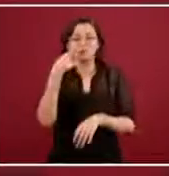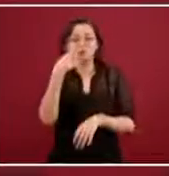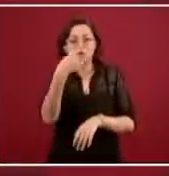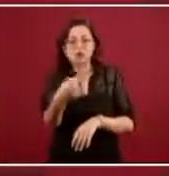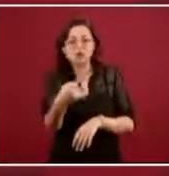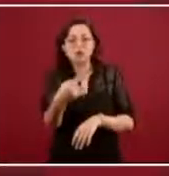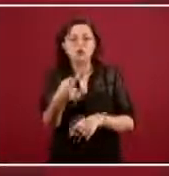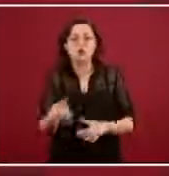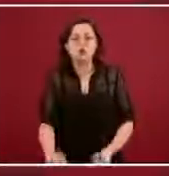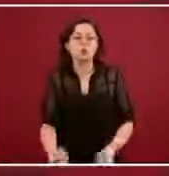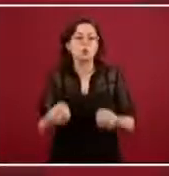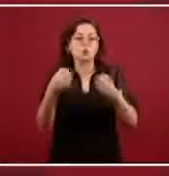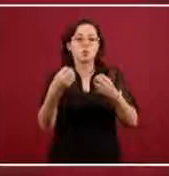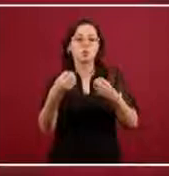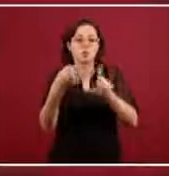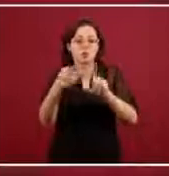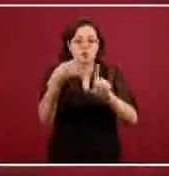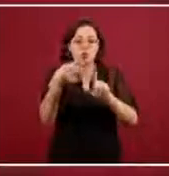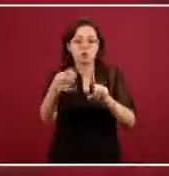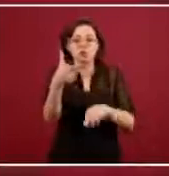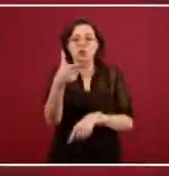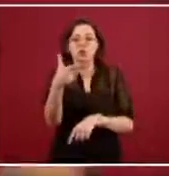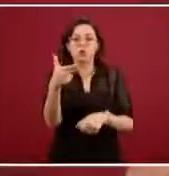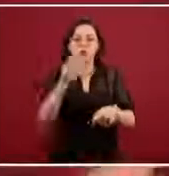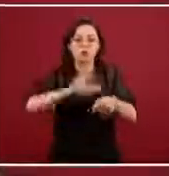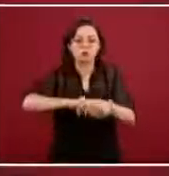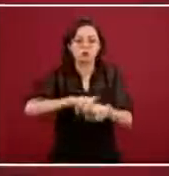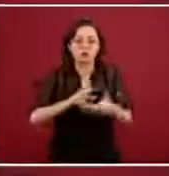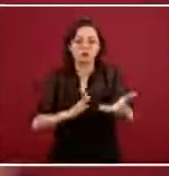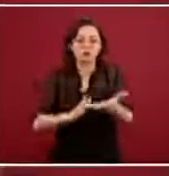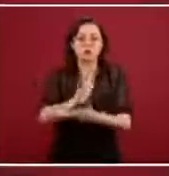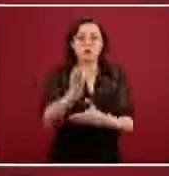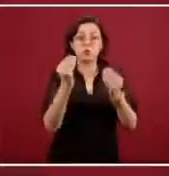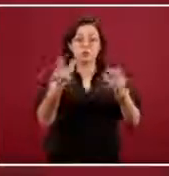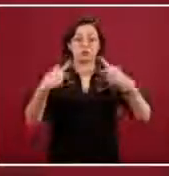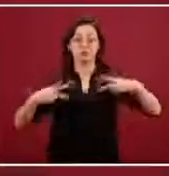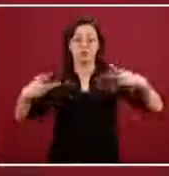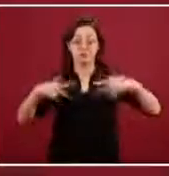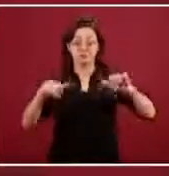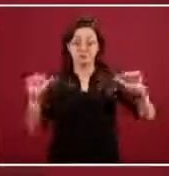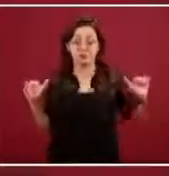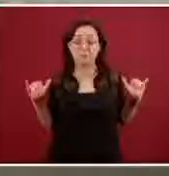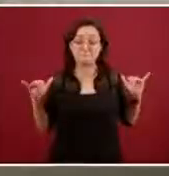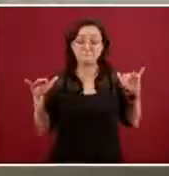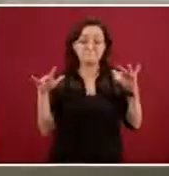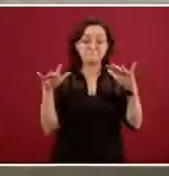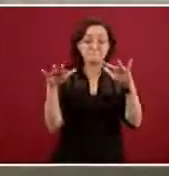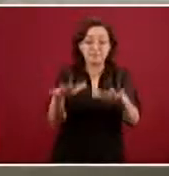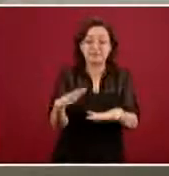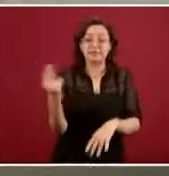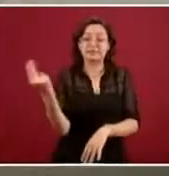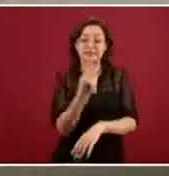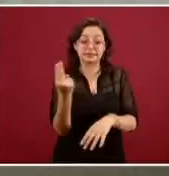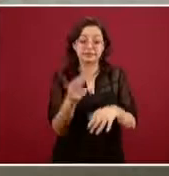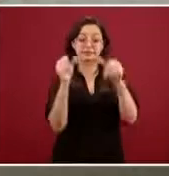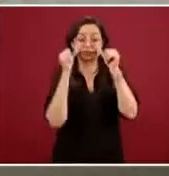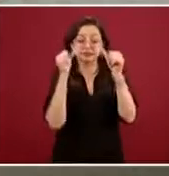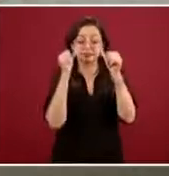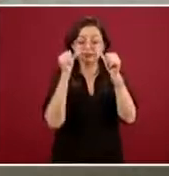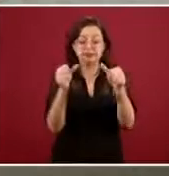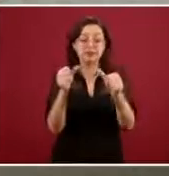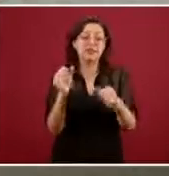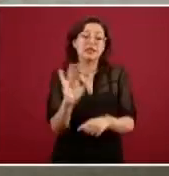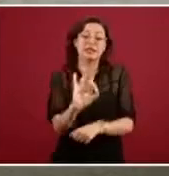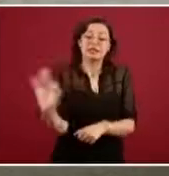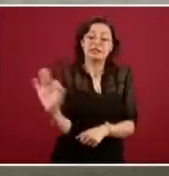la puerta de acceso a un hospital donde puede haber un influjo grande de pacientes en necesidad de atención. Y lo